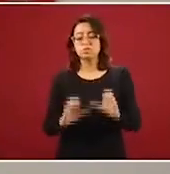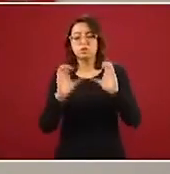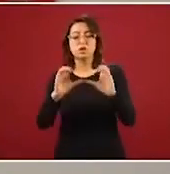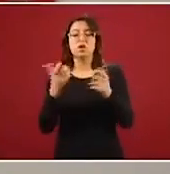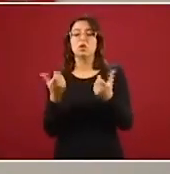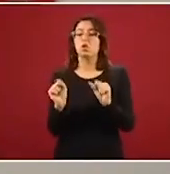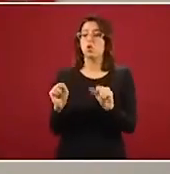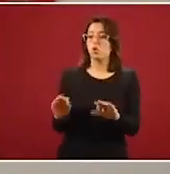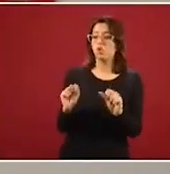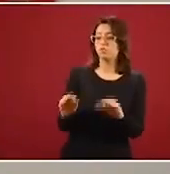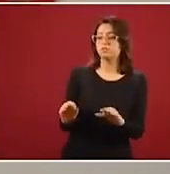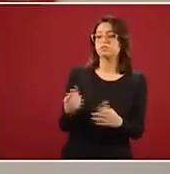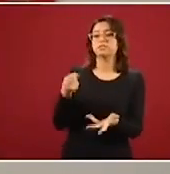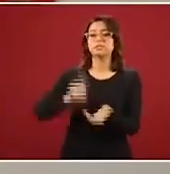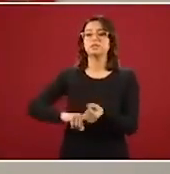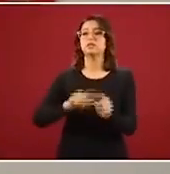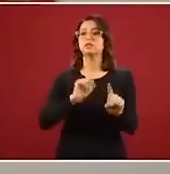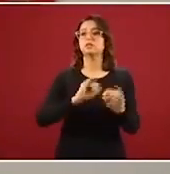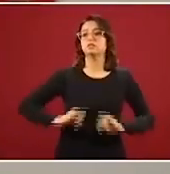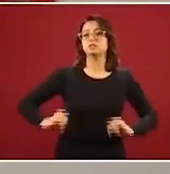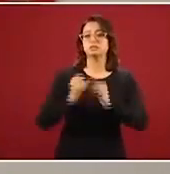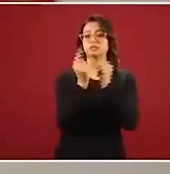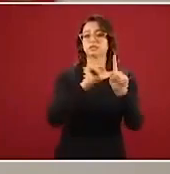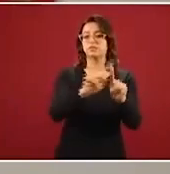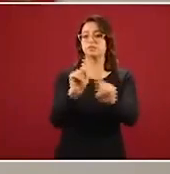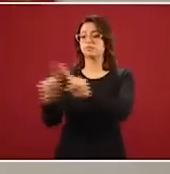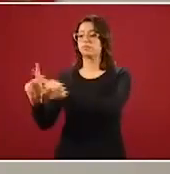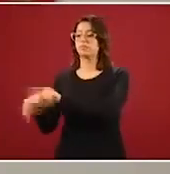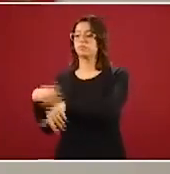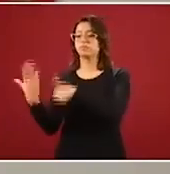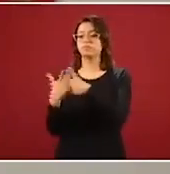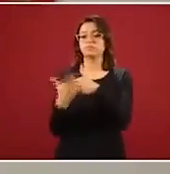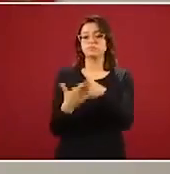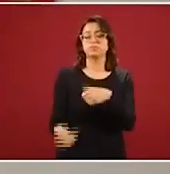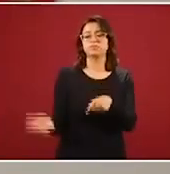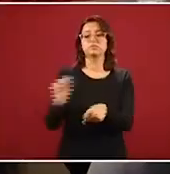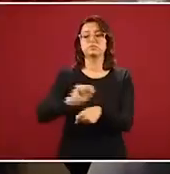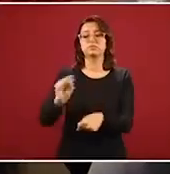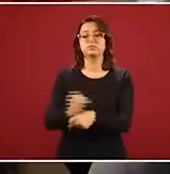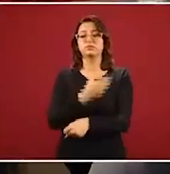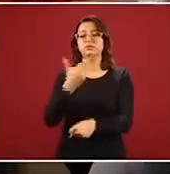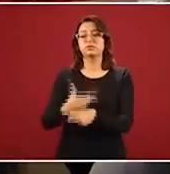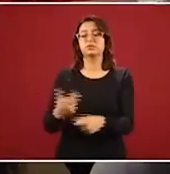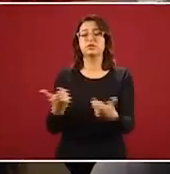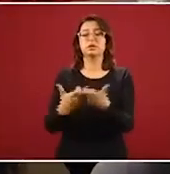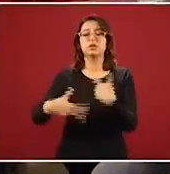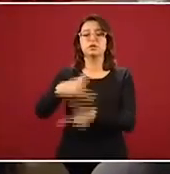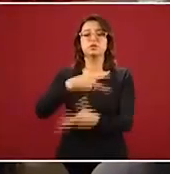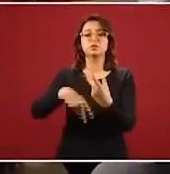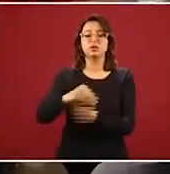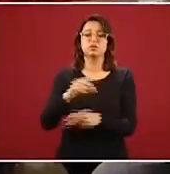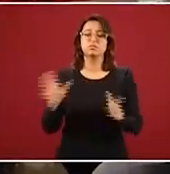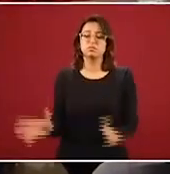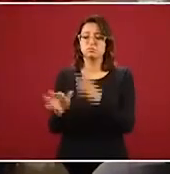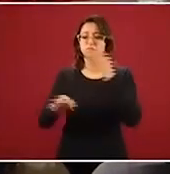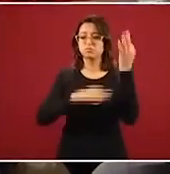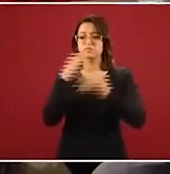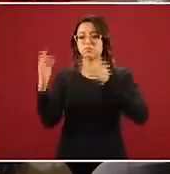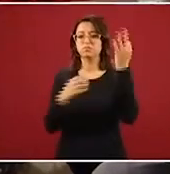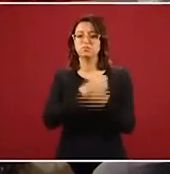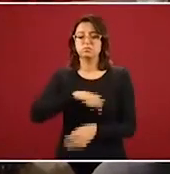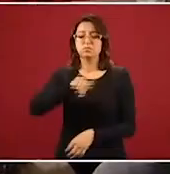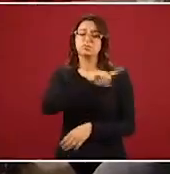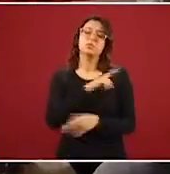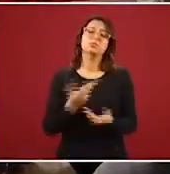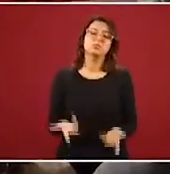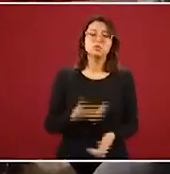públicas. Vamos a empezar próximamente, la siguiente semana, en la Secretaría de Economía. Es un programa de promoción de la salud, cambios